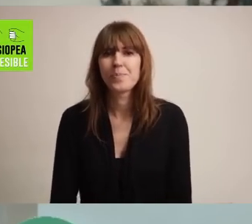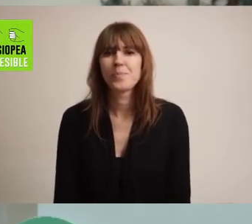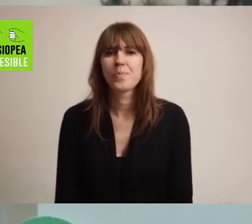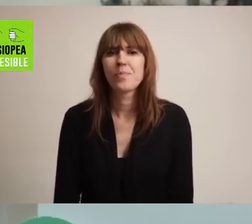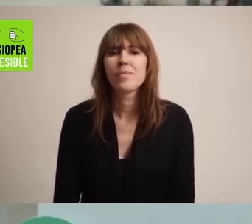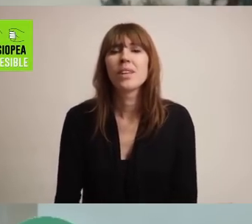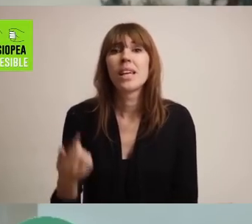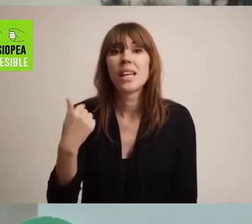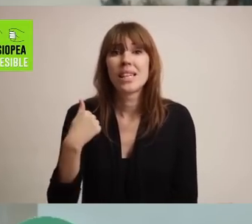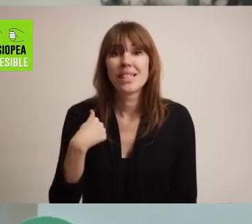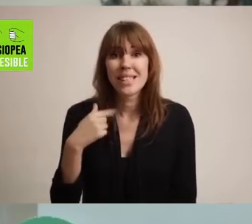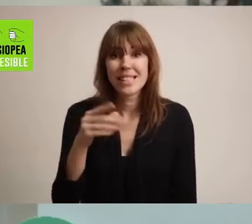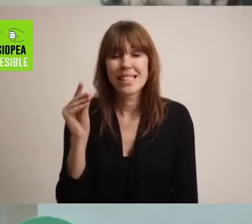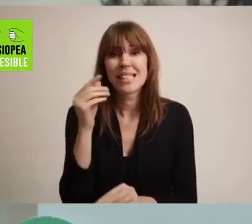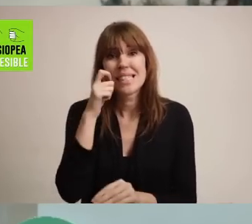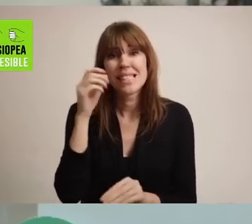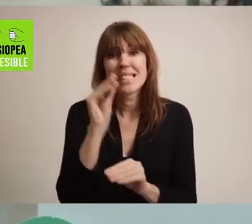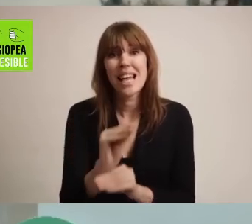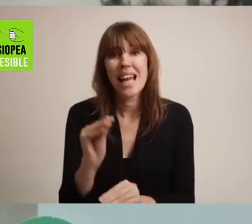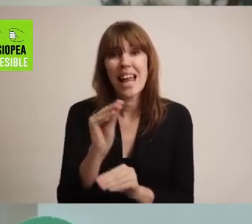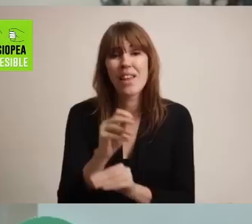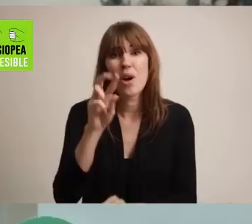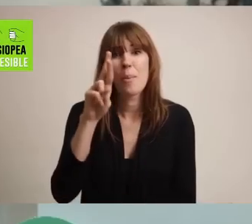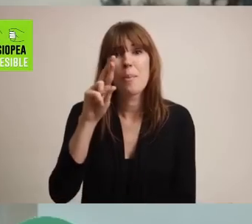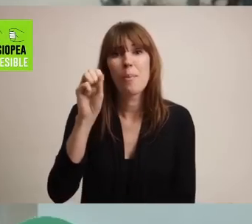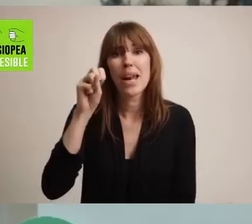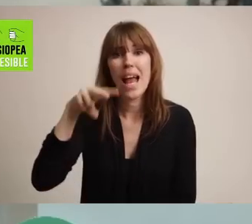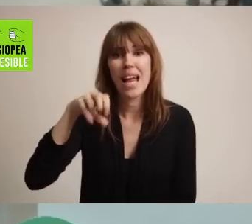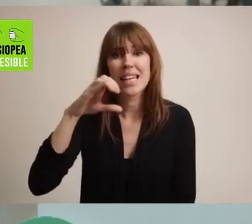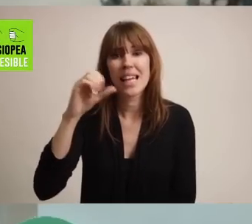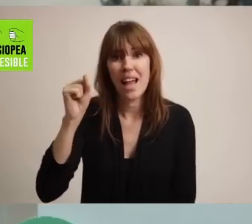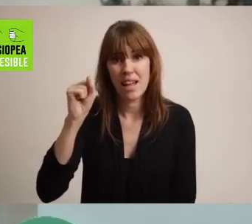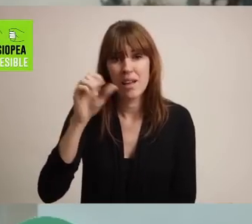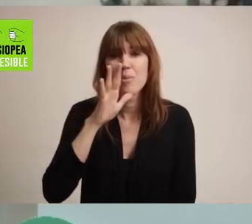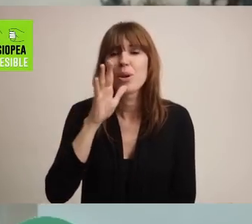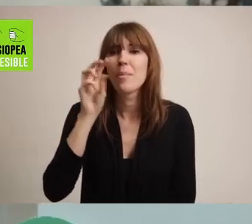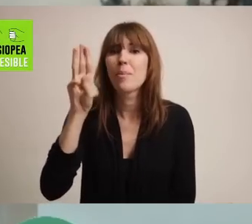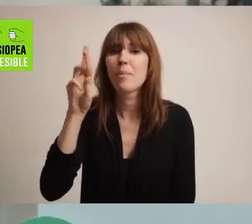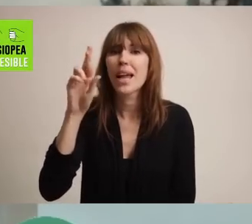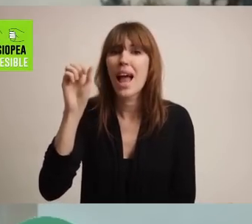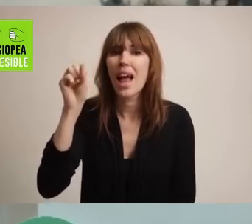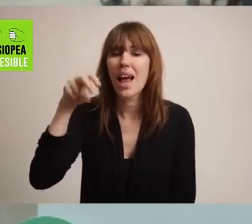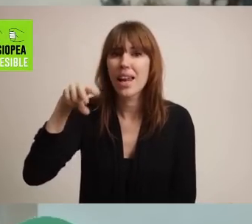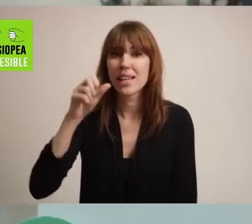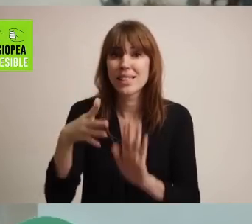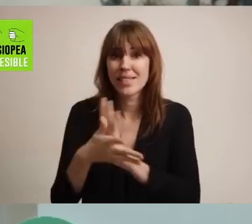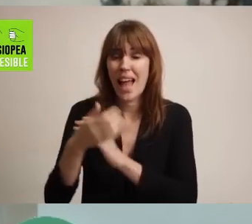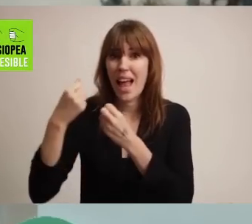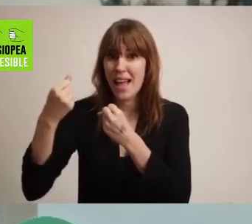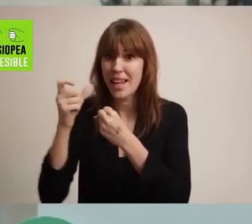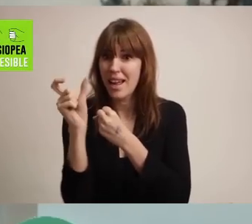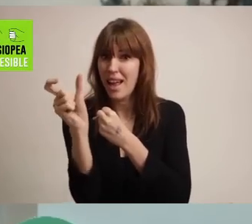Yo en sanación pránica, que es la que hago, porque prana quiere decir energía, en realidad estaremos hablando de